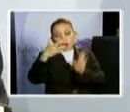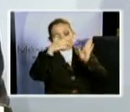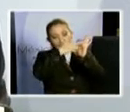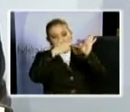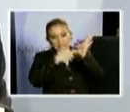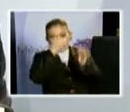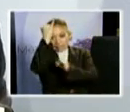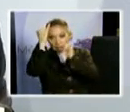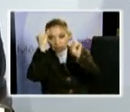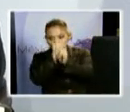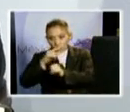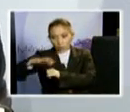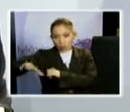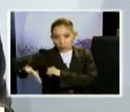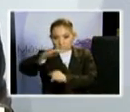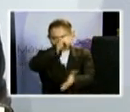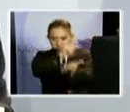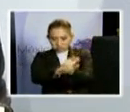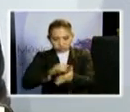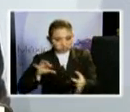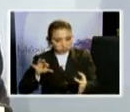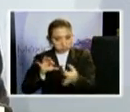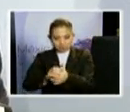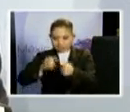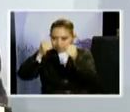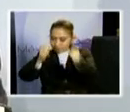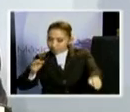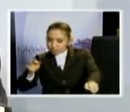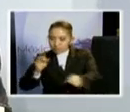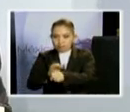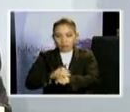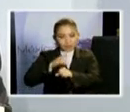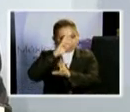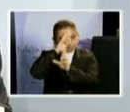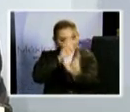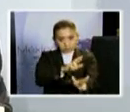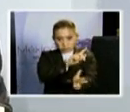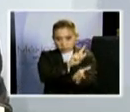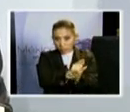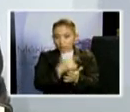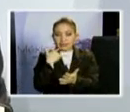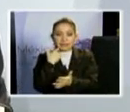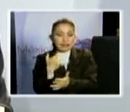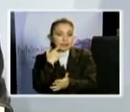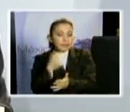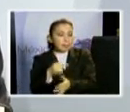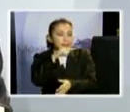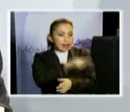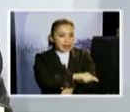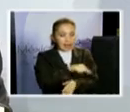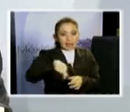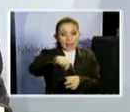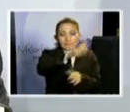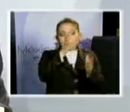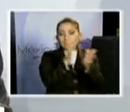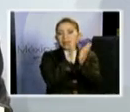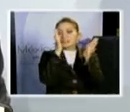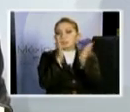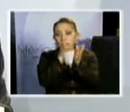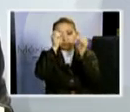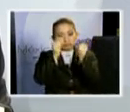internacional jurídicamente vinculante que diera certeza jurídica a los esfuerzos nacionales, promoviendo la